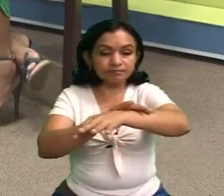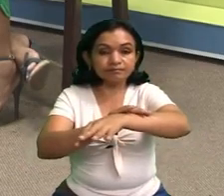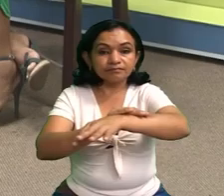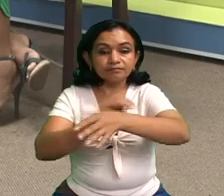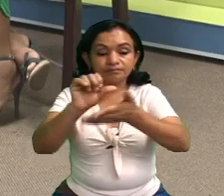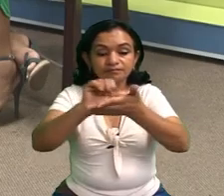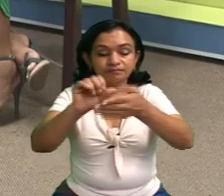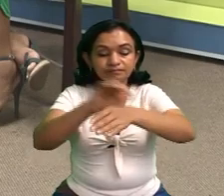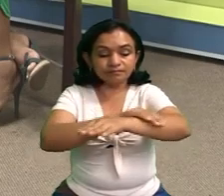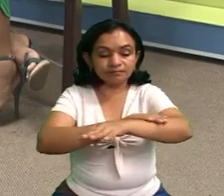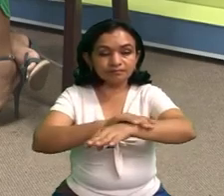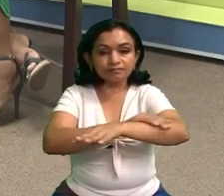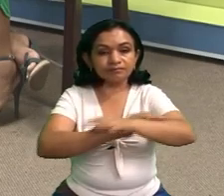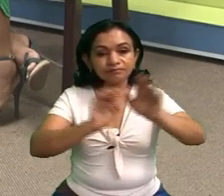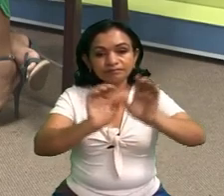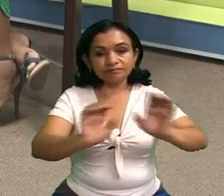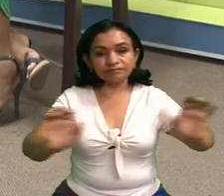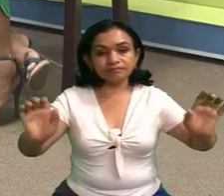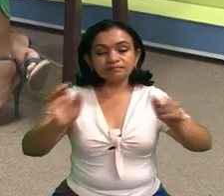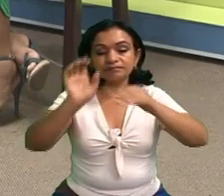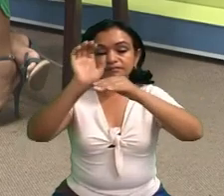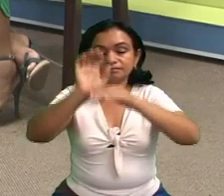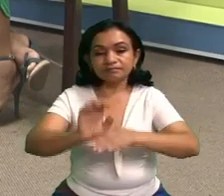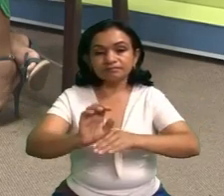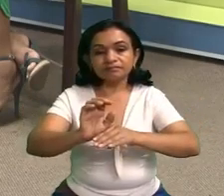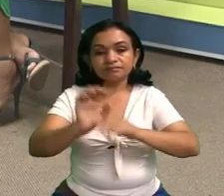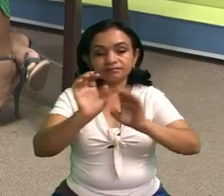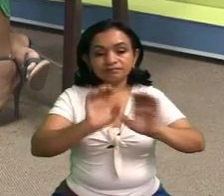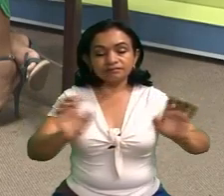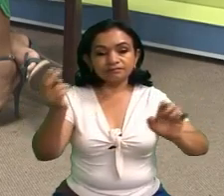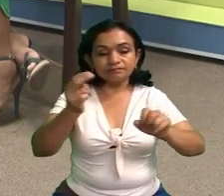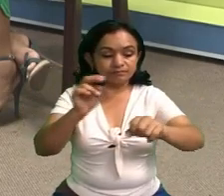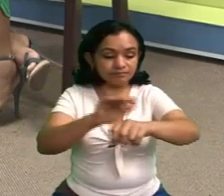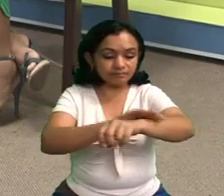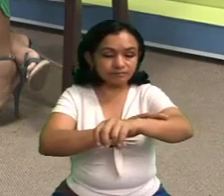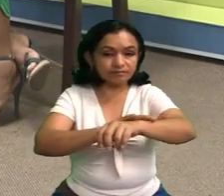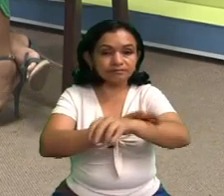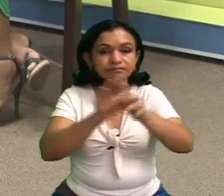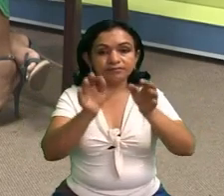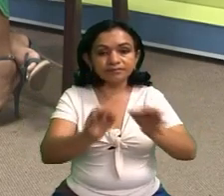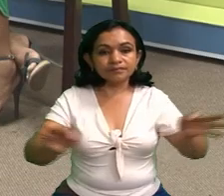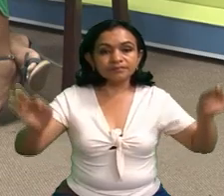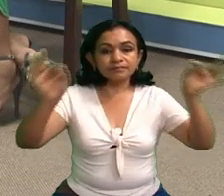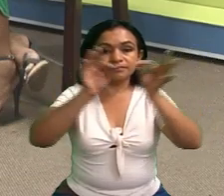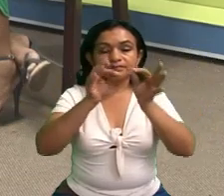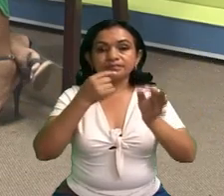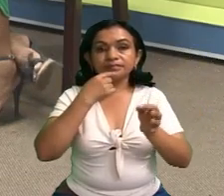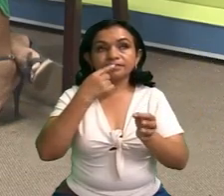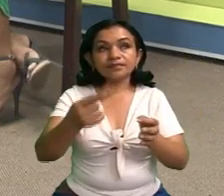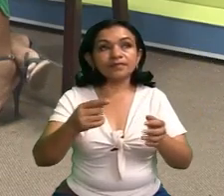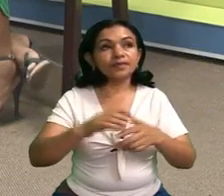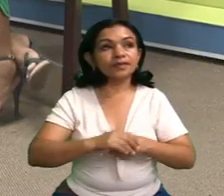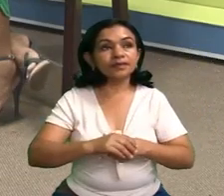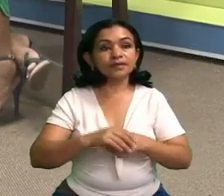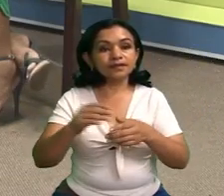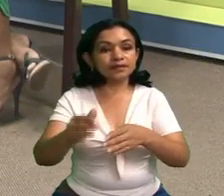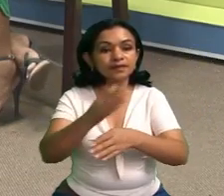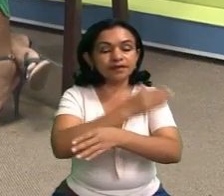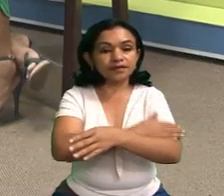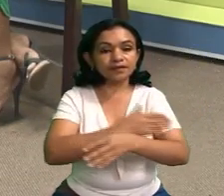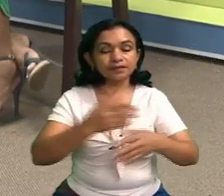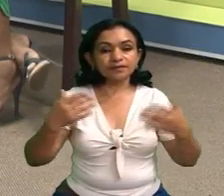prácticamente que desde la niñez. Entonces, es acostumbrarle a nuestros niños a aprender a usar crema. Eso es algo importante que usted dijo, prepararse antes del